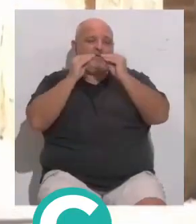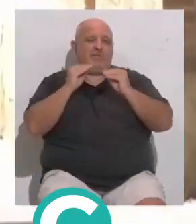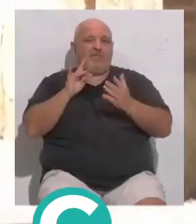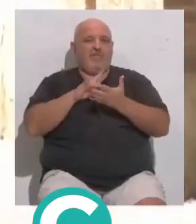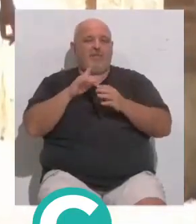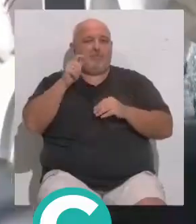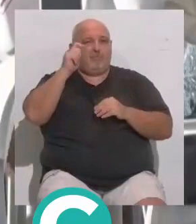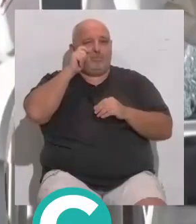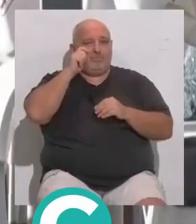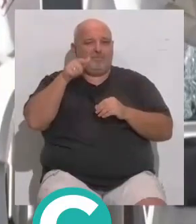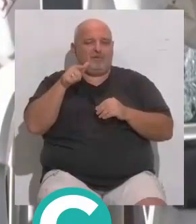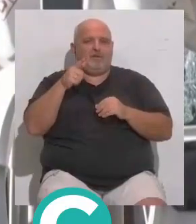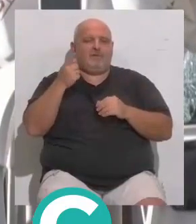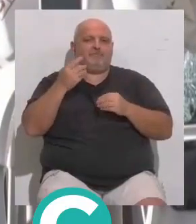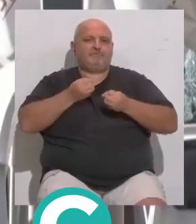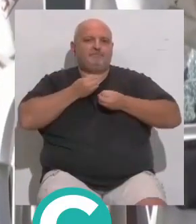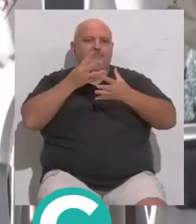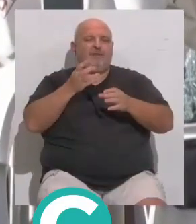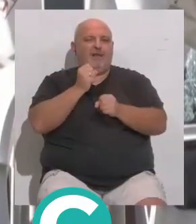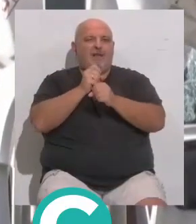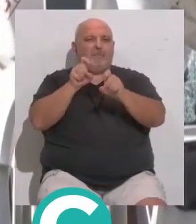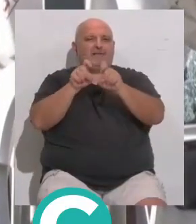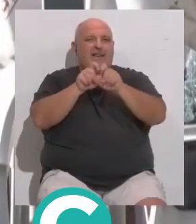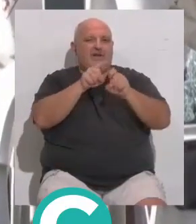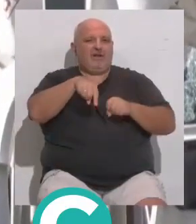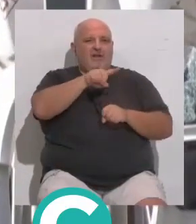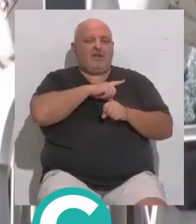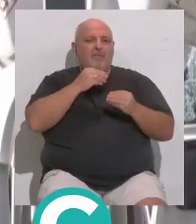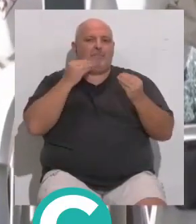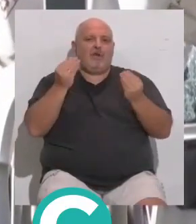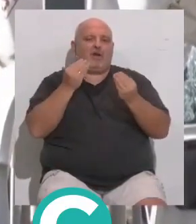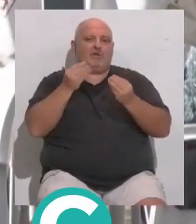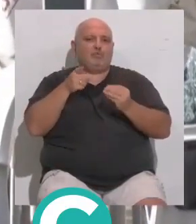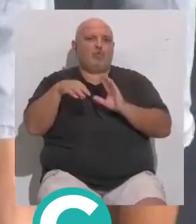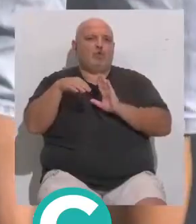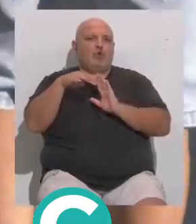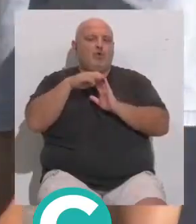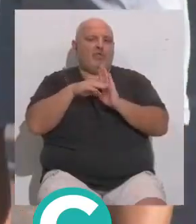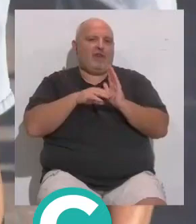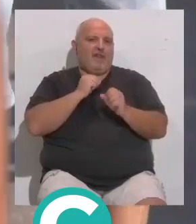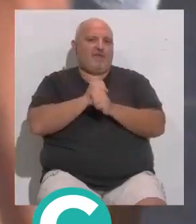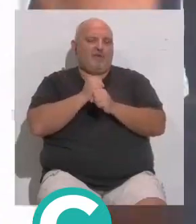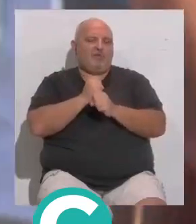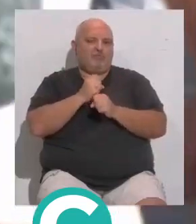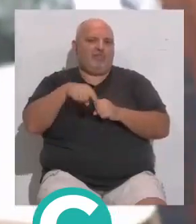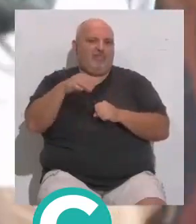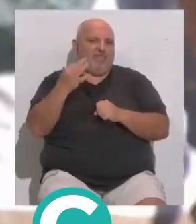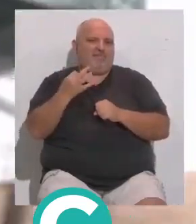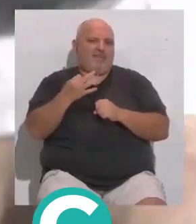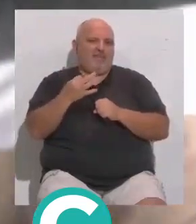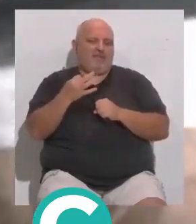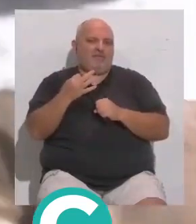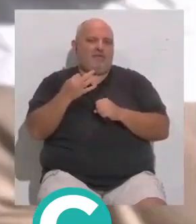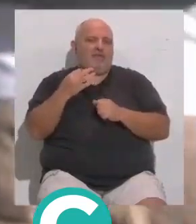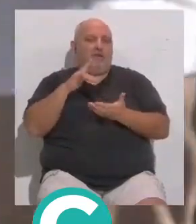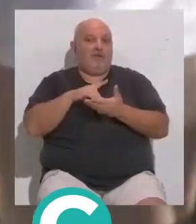Día del Turismo, Castilla ha lanzado un mensaje a los empresarios hosteleros para que mejoren las condiciones laborales de sus empleados. Una